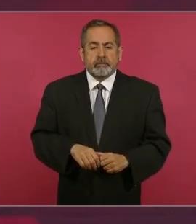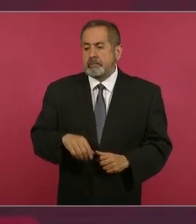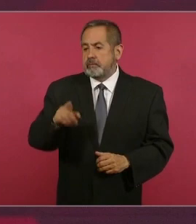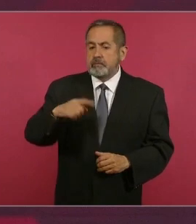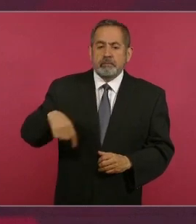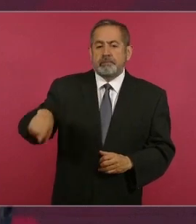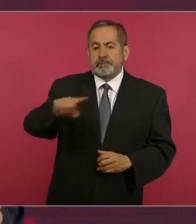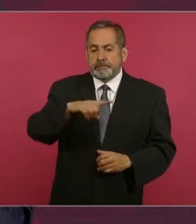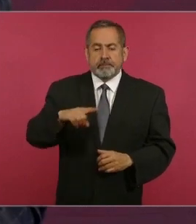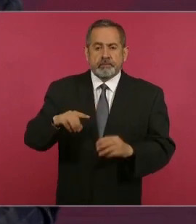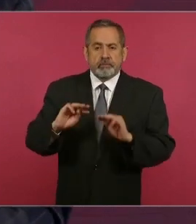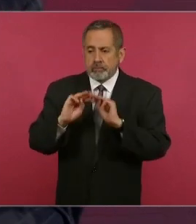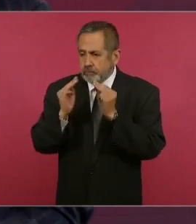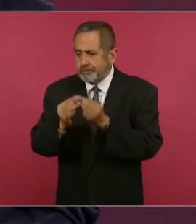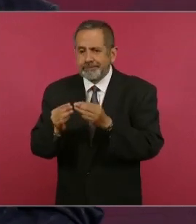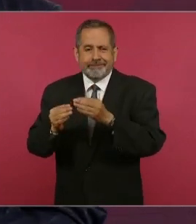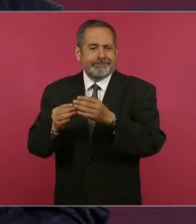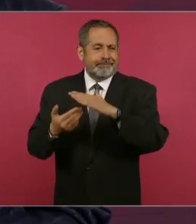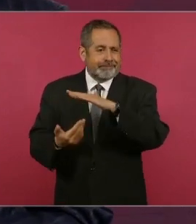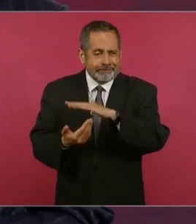sus muebles,